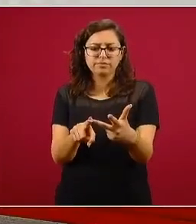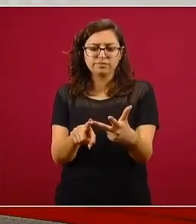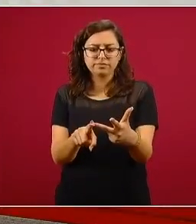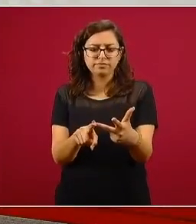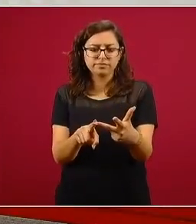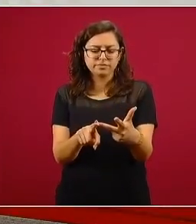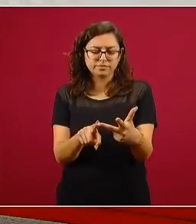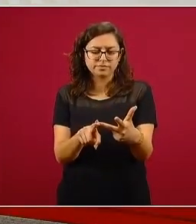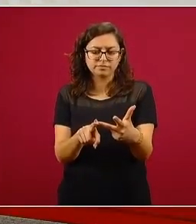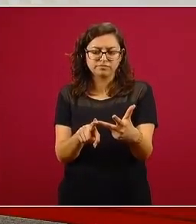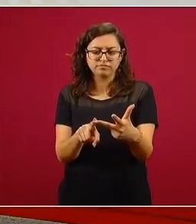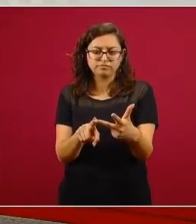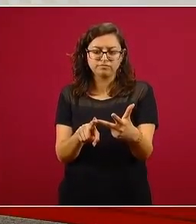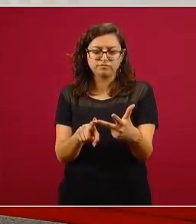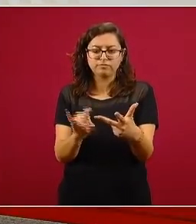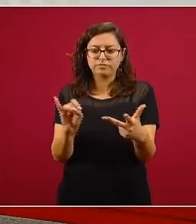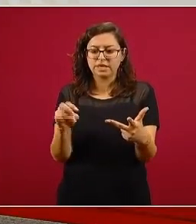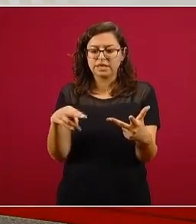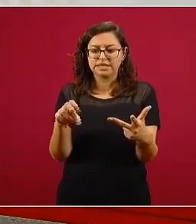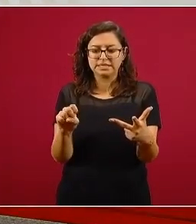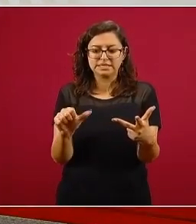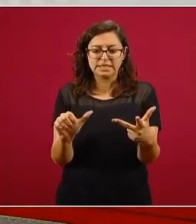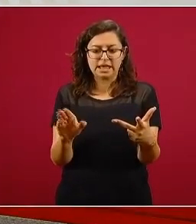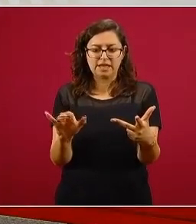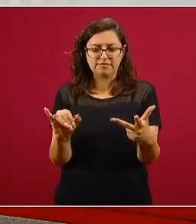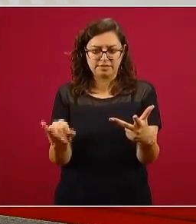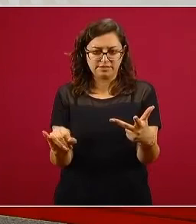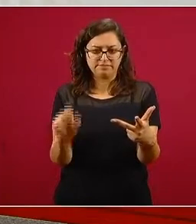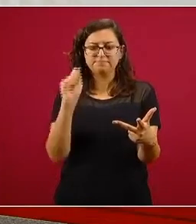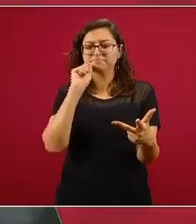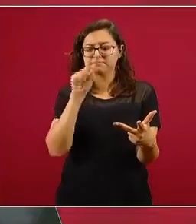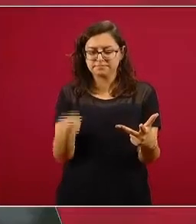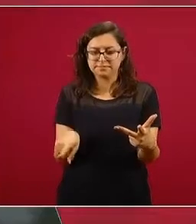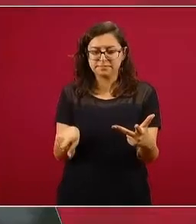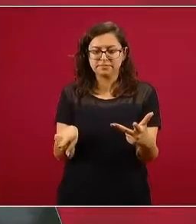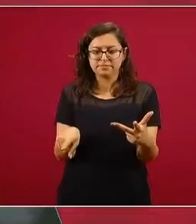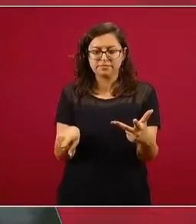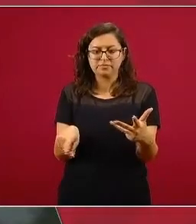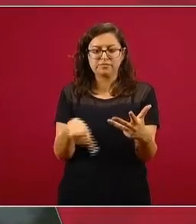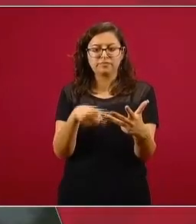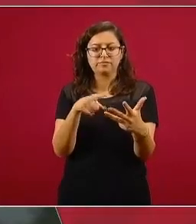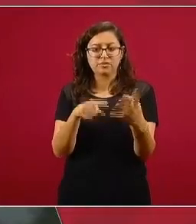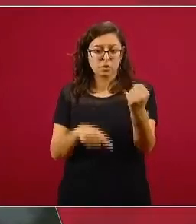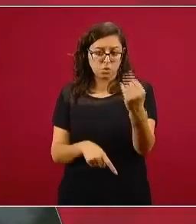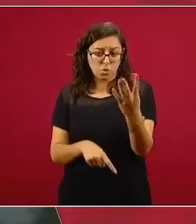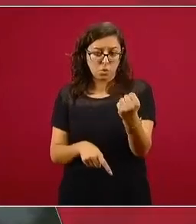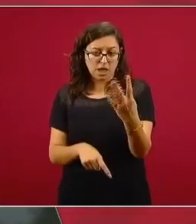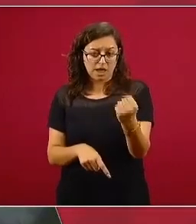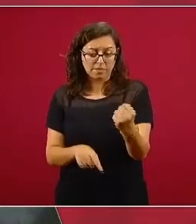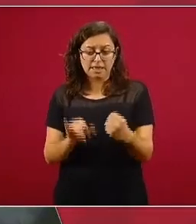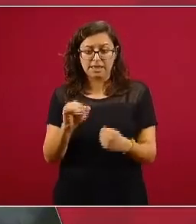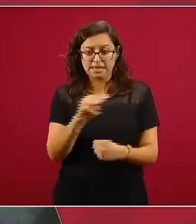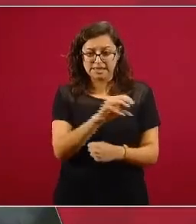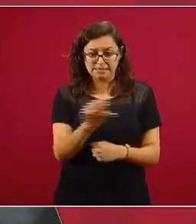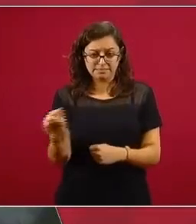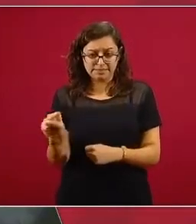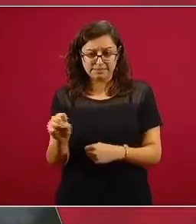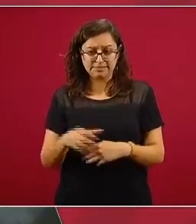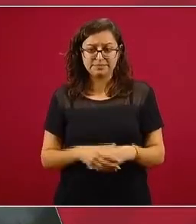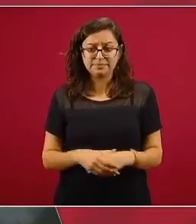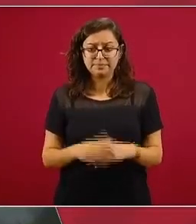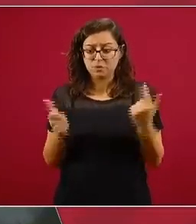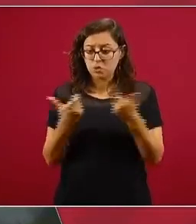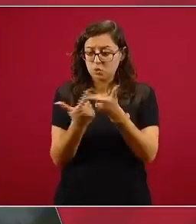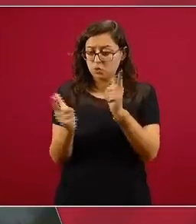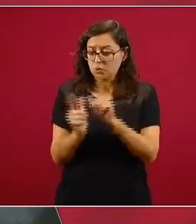y participa el INSABI, Instituto de Salud para el Bienestar, participa el Instituto Mexicano del Seguro Social. Ese es el grupo